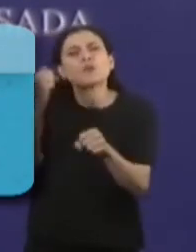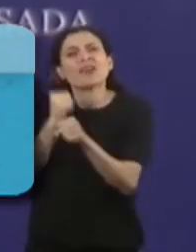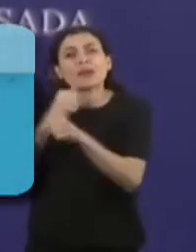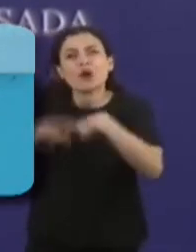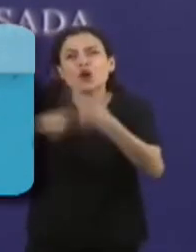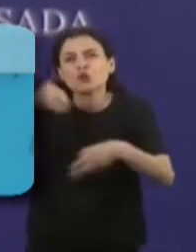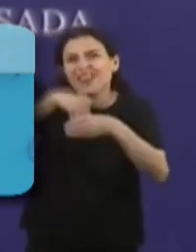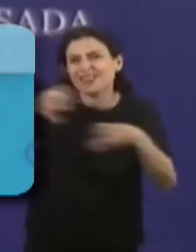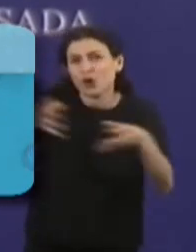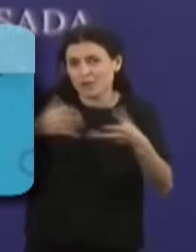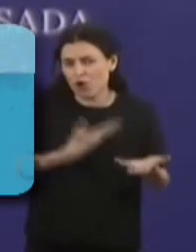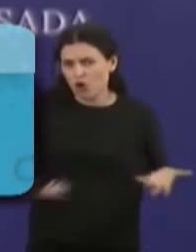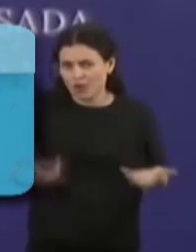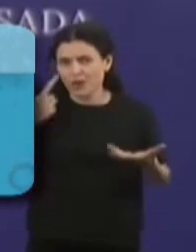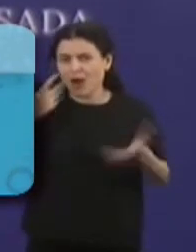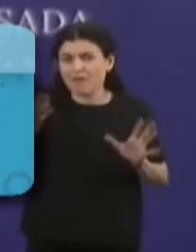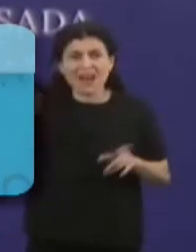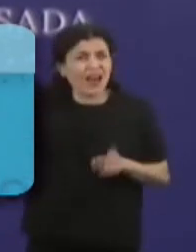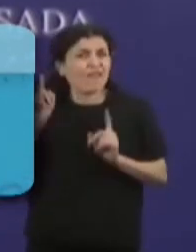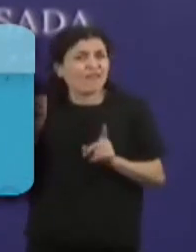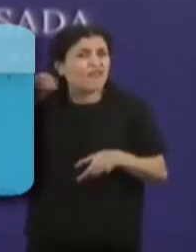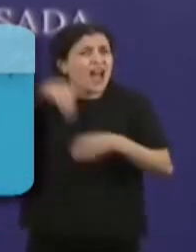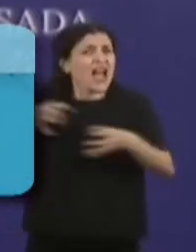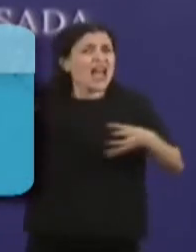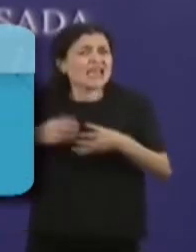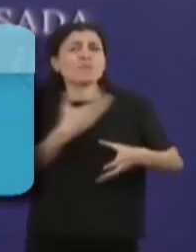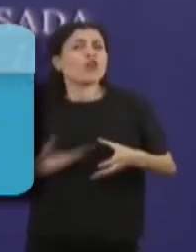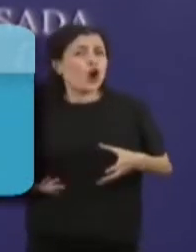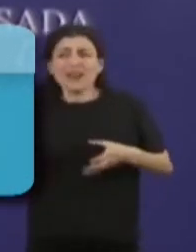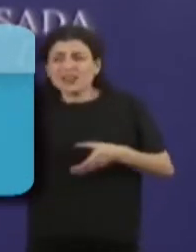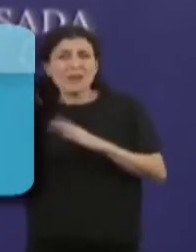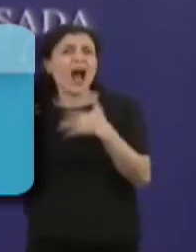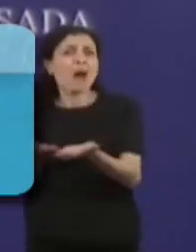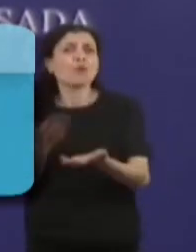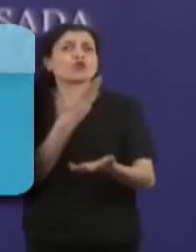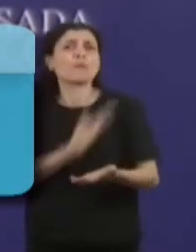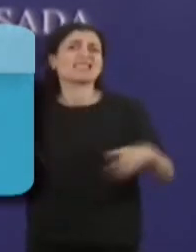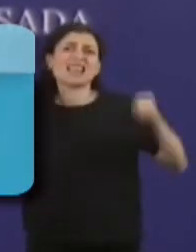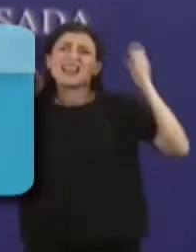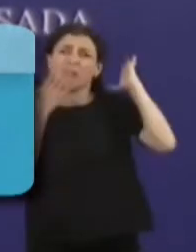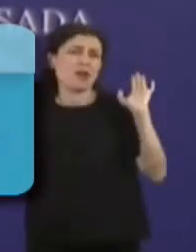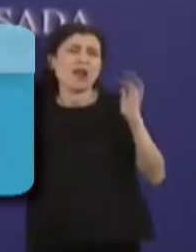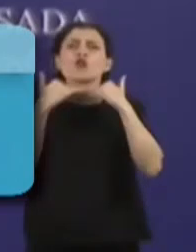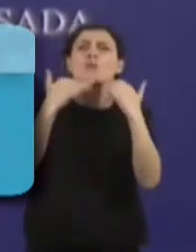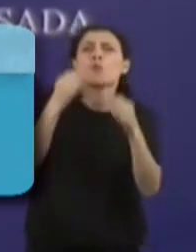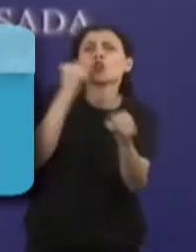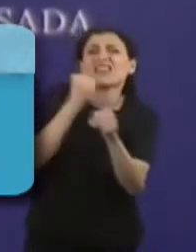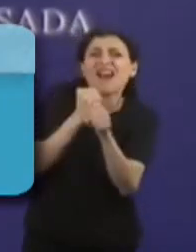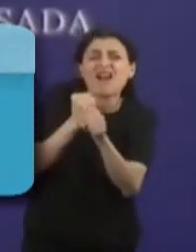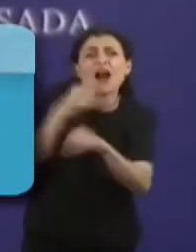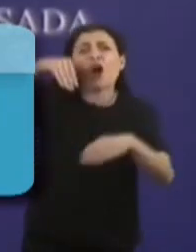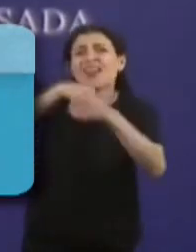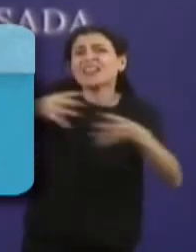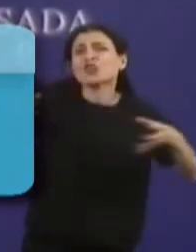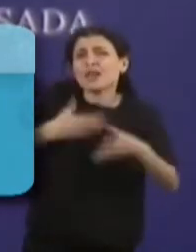dicho, él sigue perteneciendo a este espacio y apoyando al presidente de la República desde el lugar que le toque, sea público o sea